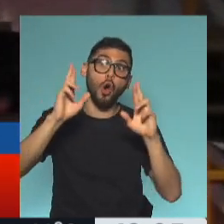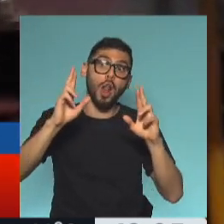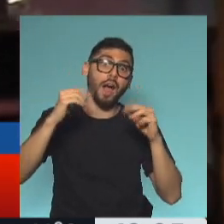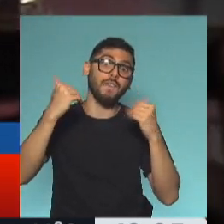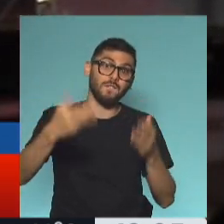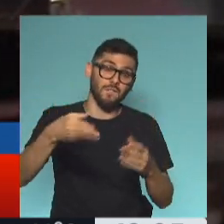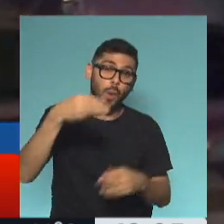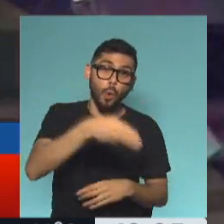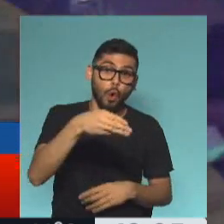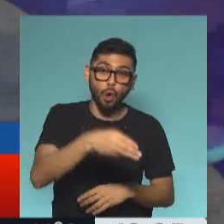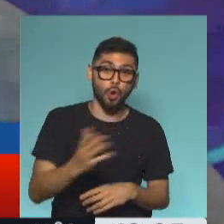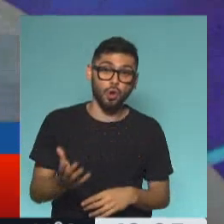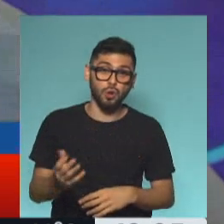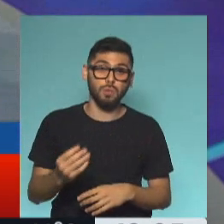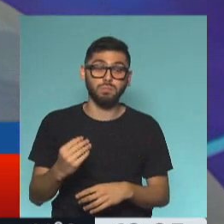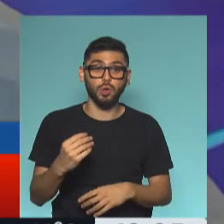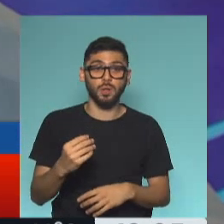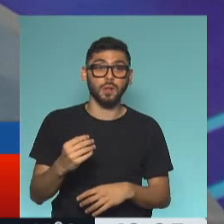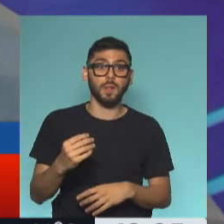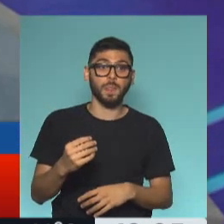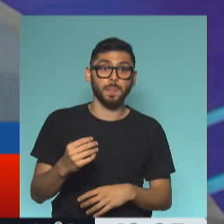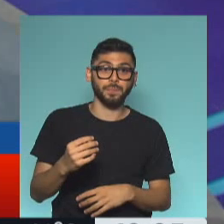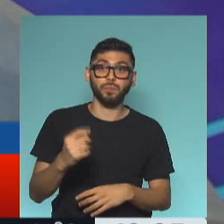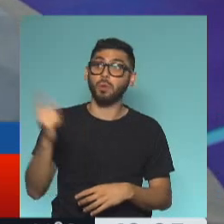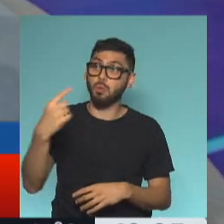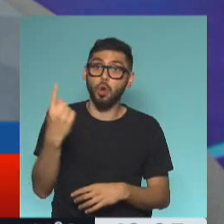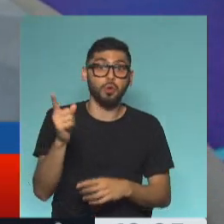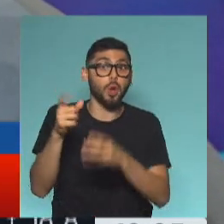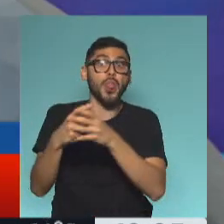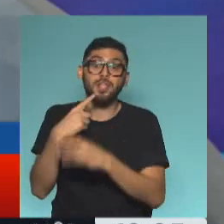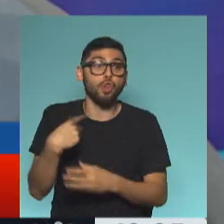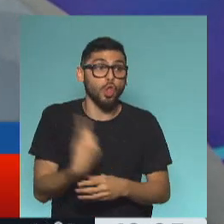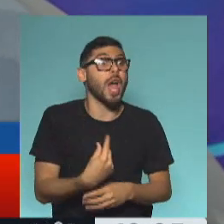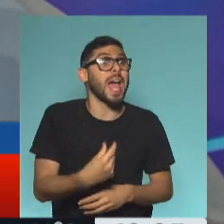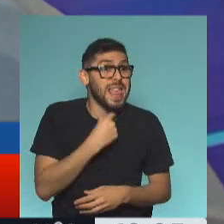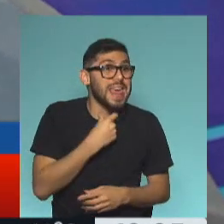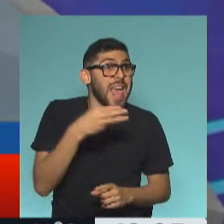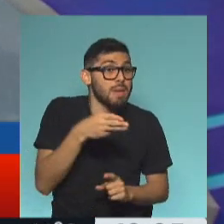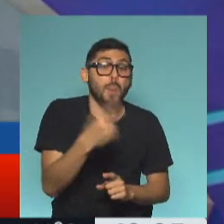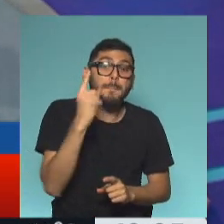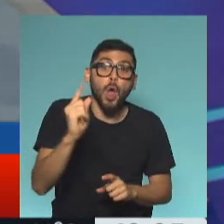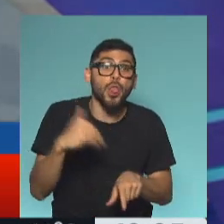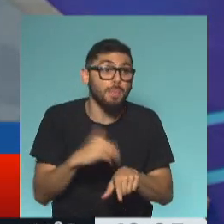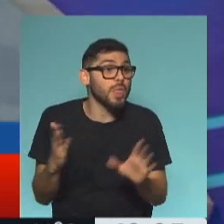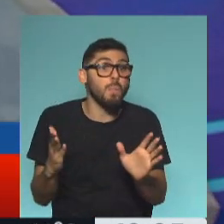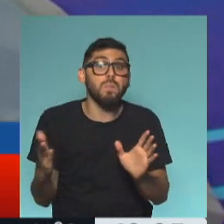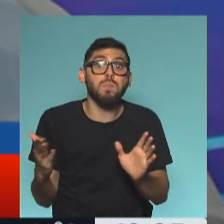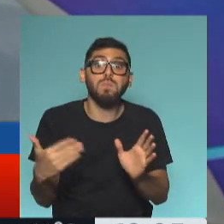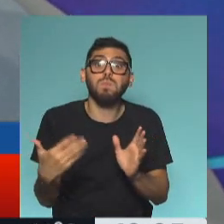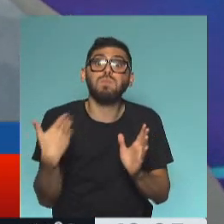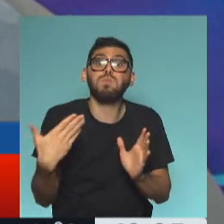presencialidad. Porque le hubiera dicho, falló nosotros queremos que sea presencial cuando se pueda desde el punto de